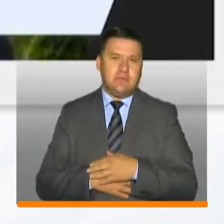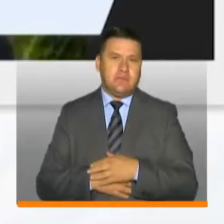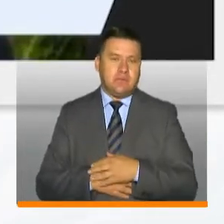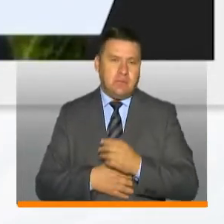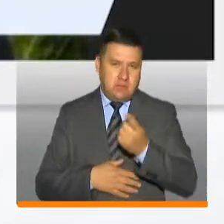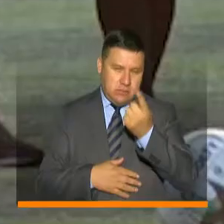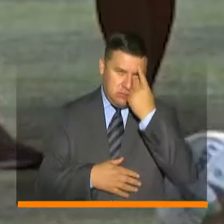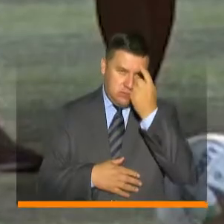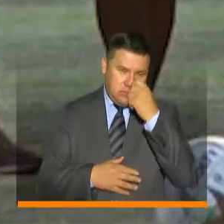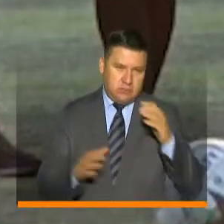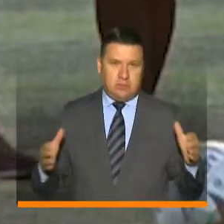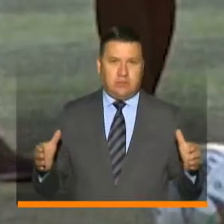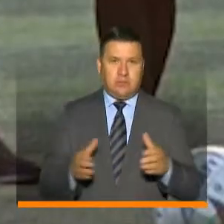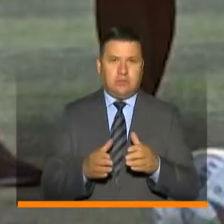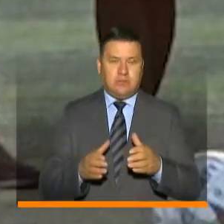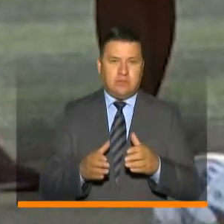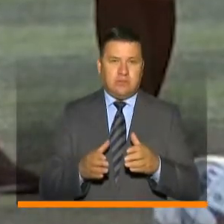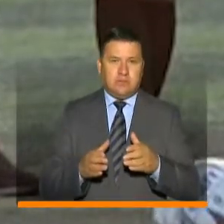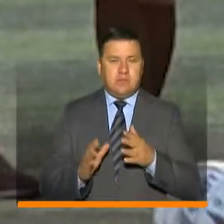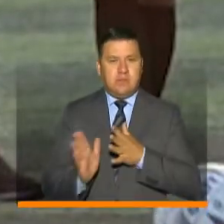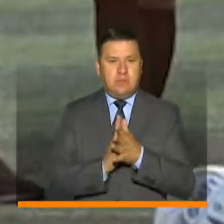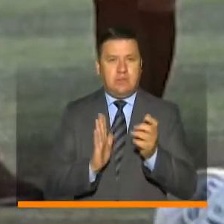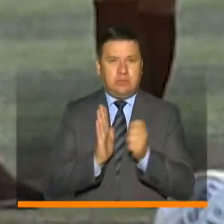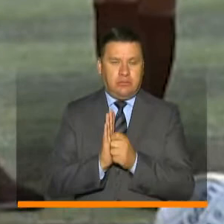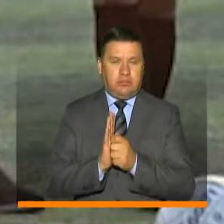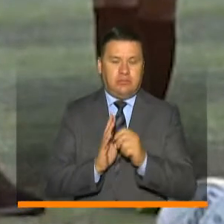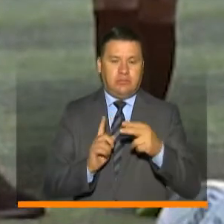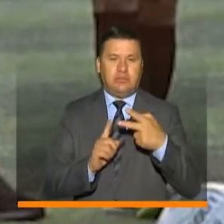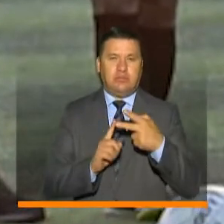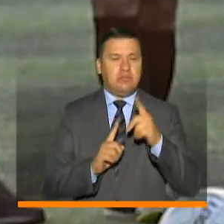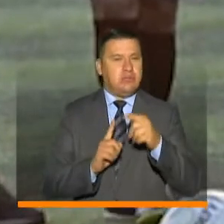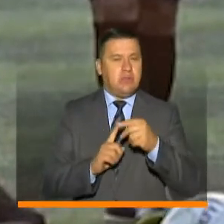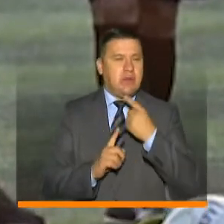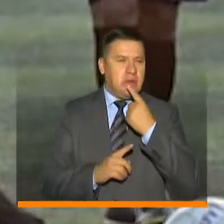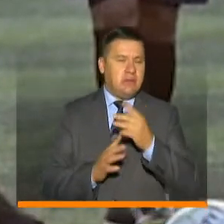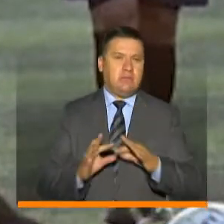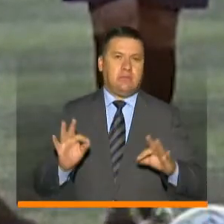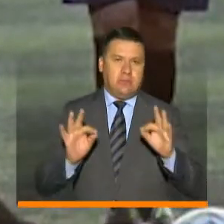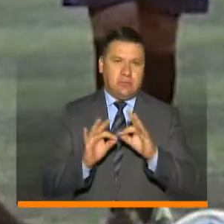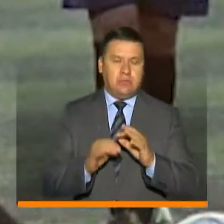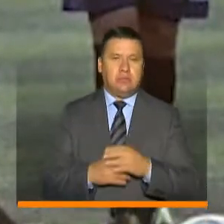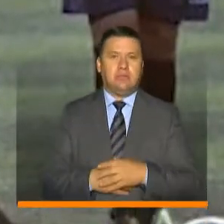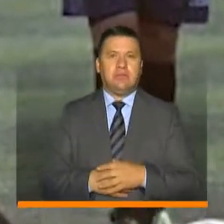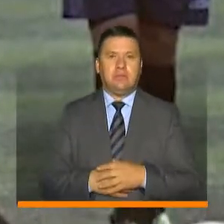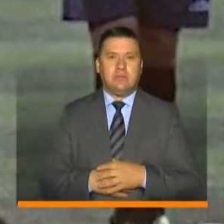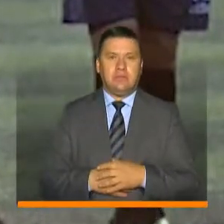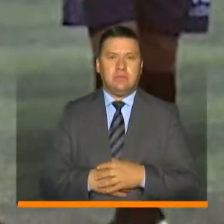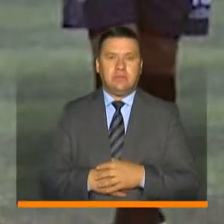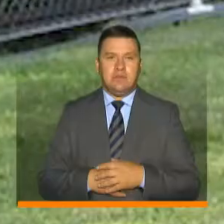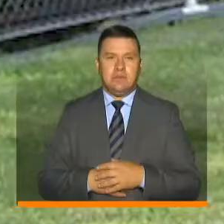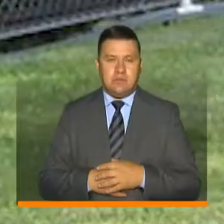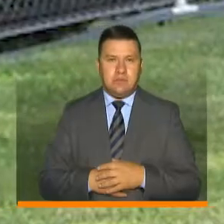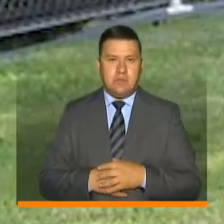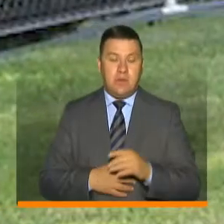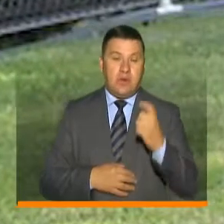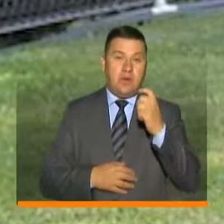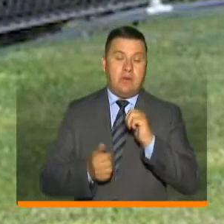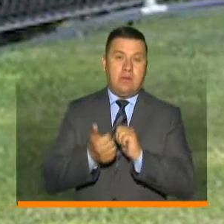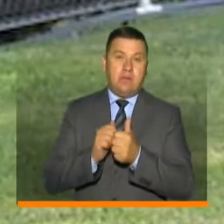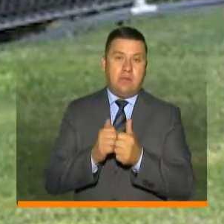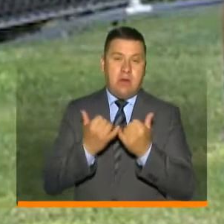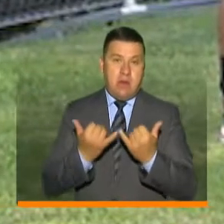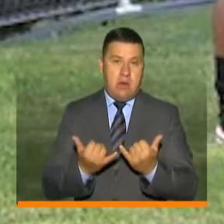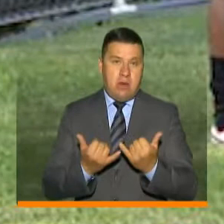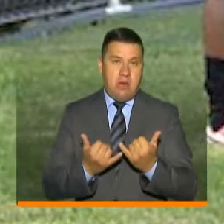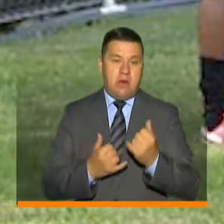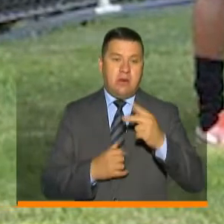hagan ese informe. Y segundo, también decir algo que es muy importante. El Cúcuta Deportivo en este